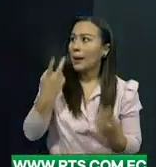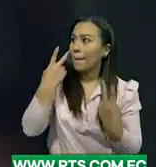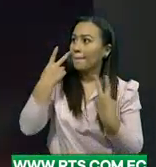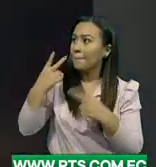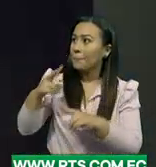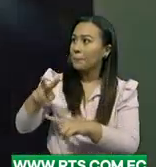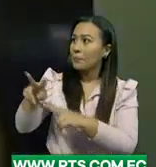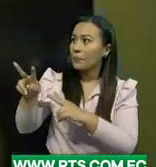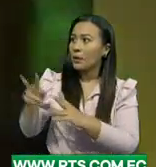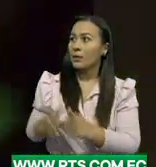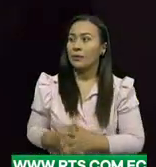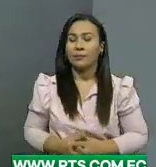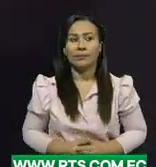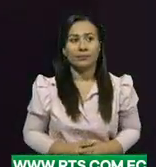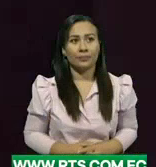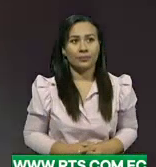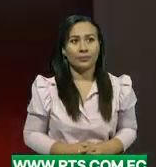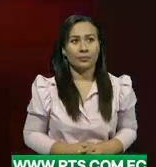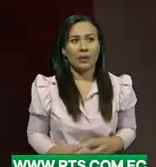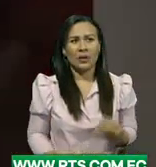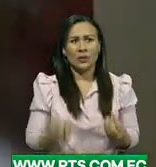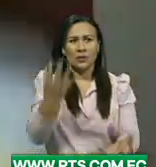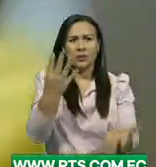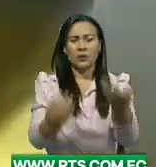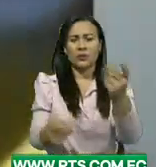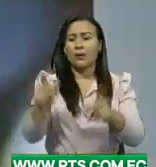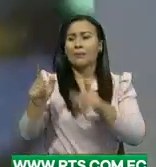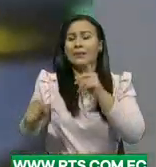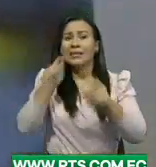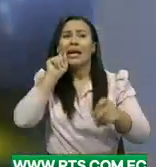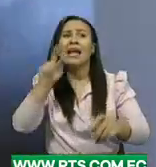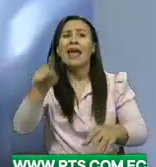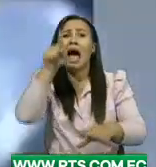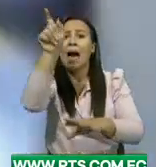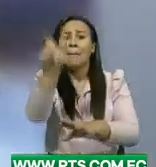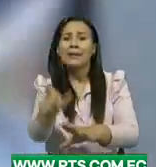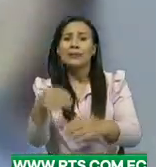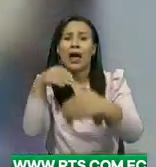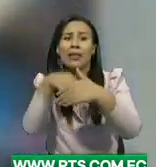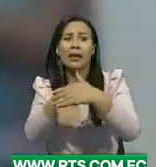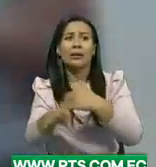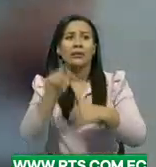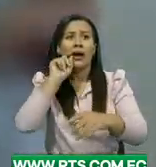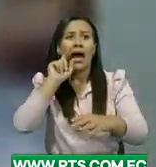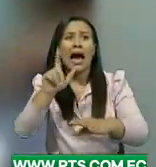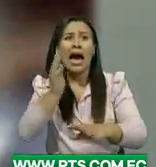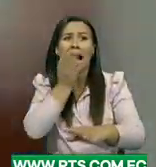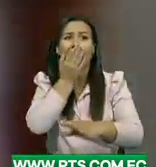¡Sácate,